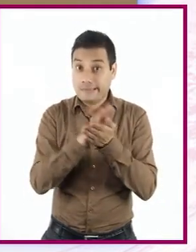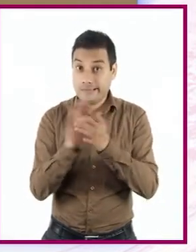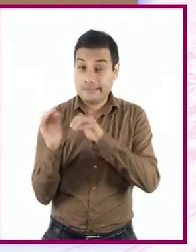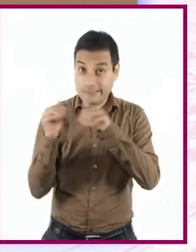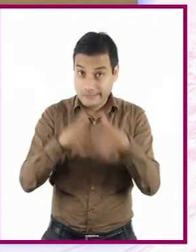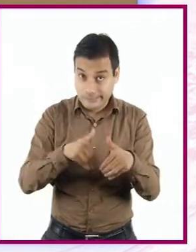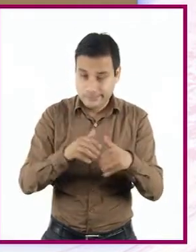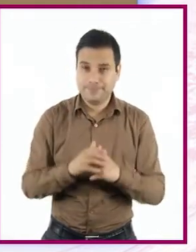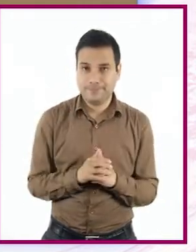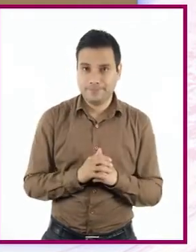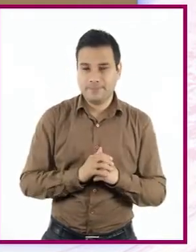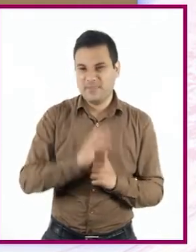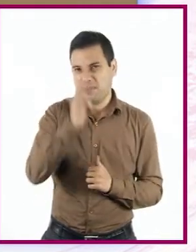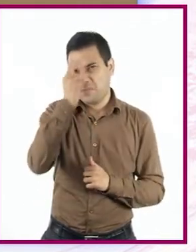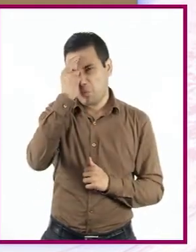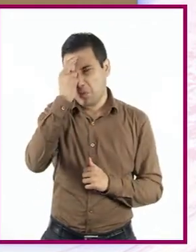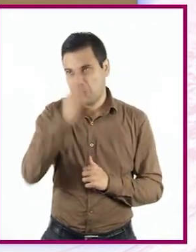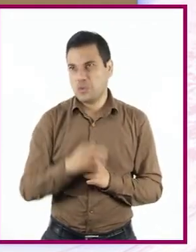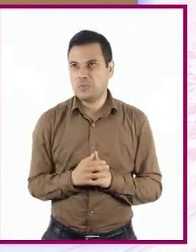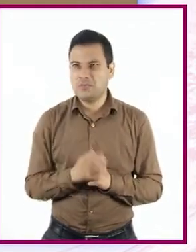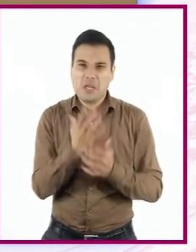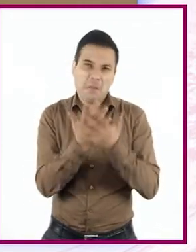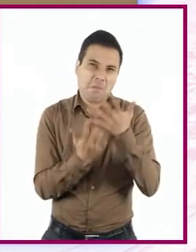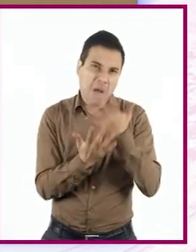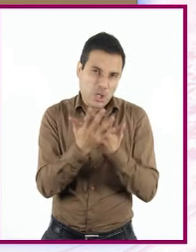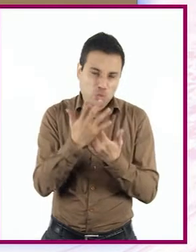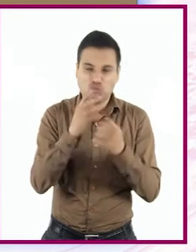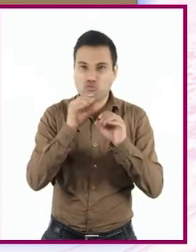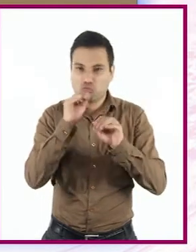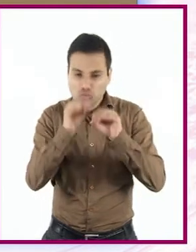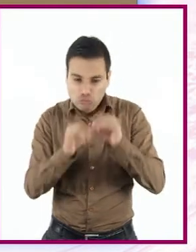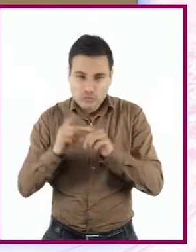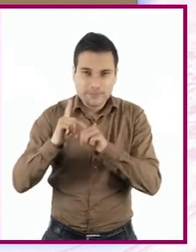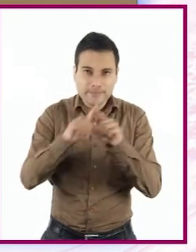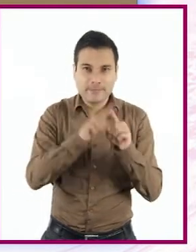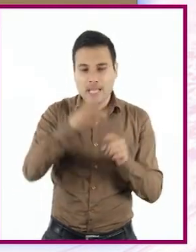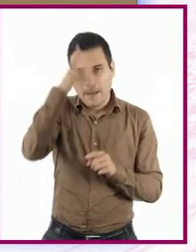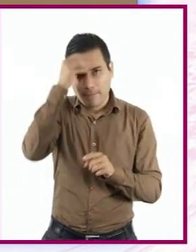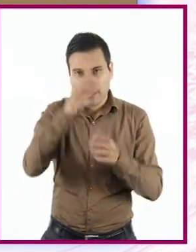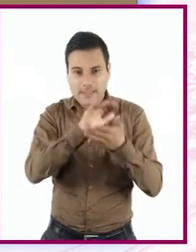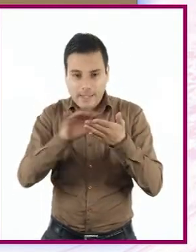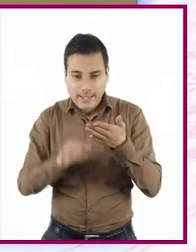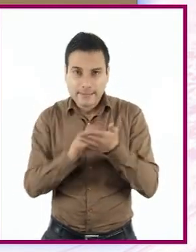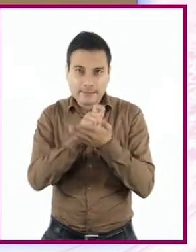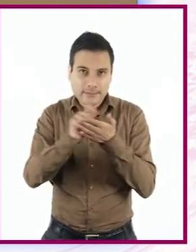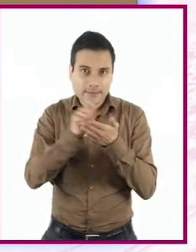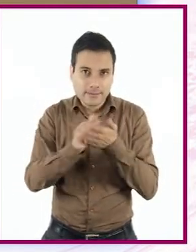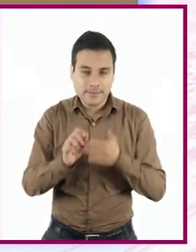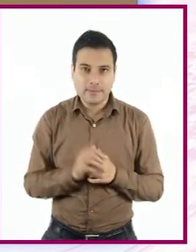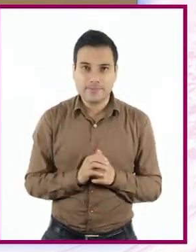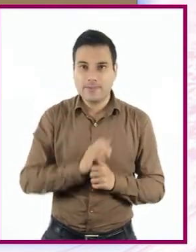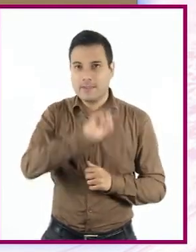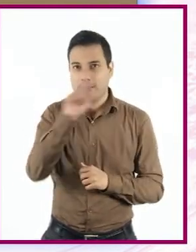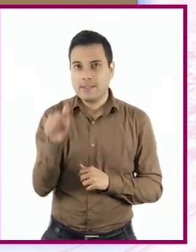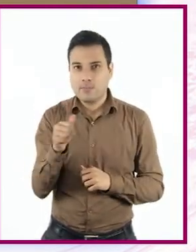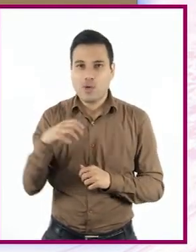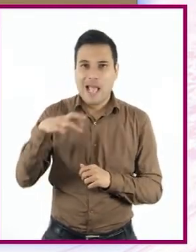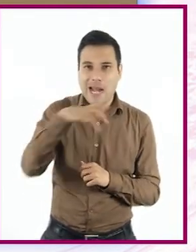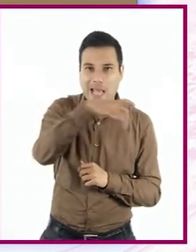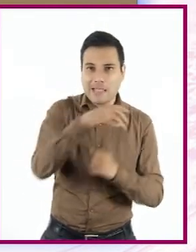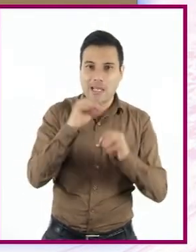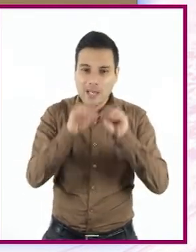escuela. Recuerdo que hacíamos manualidades, aprendí a leer y a escribir, hicimos una araña para Día de